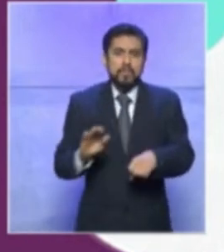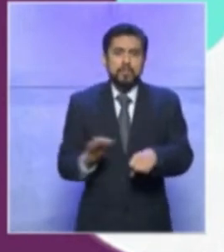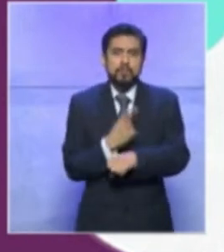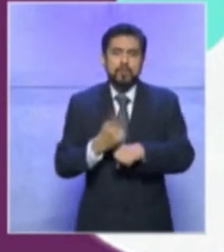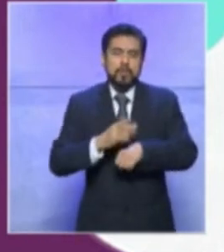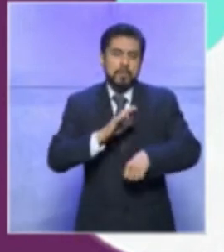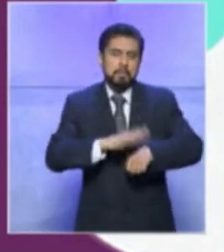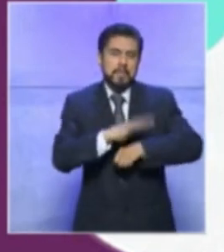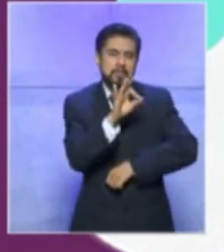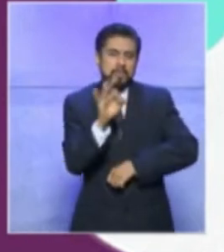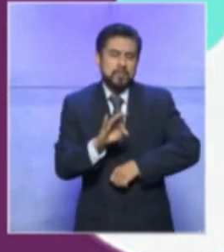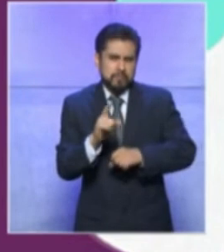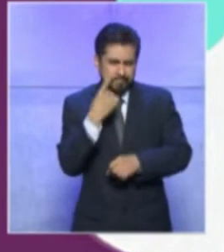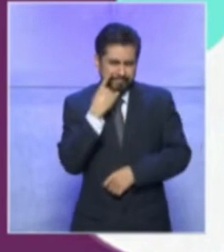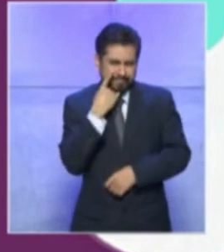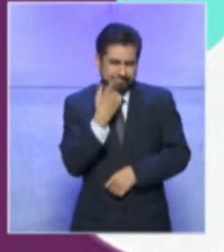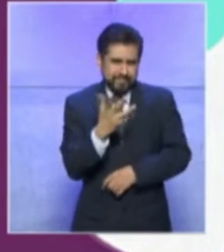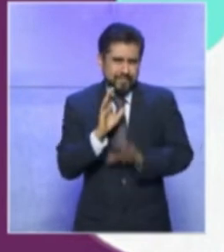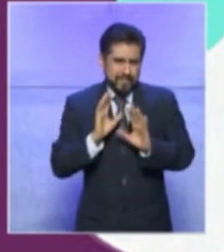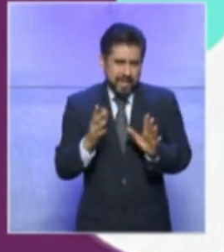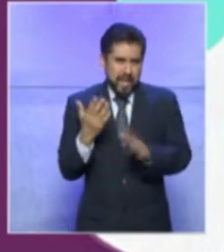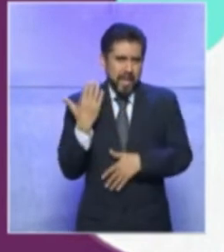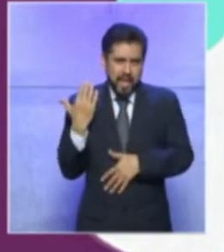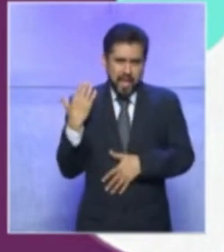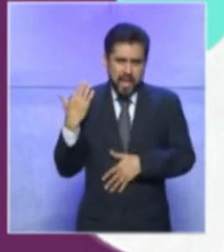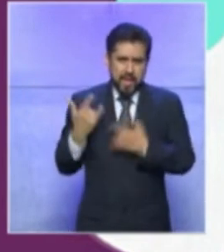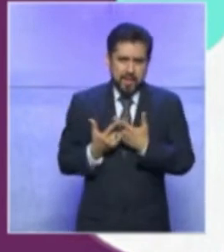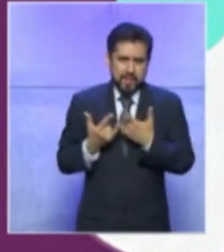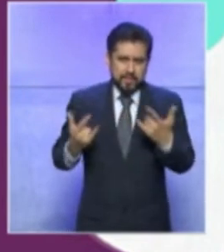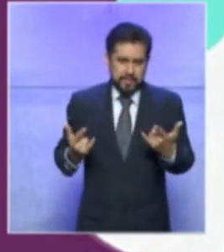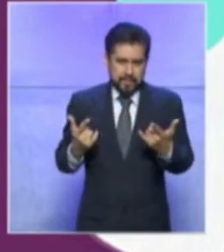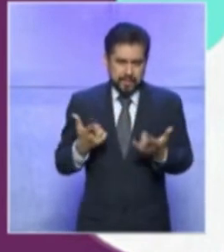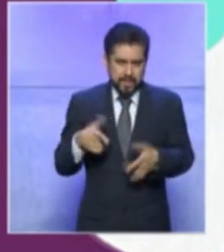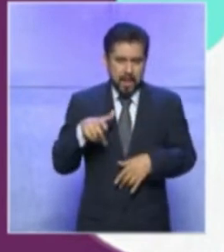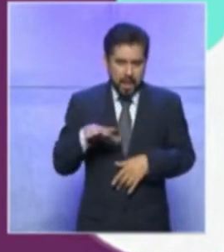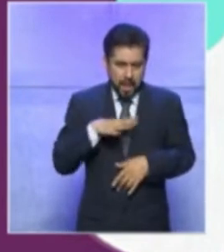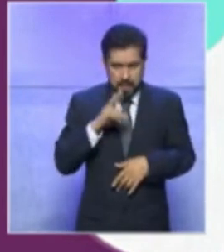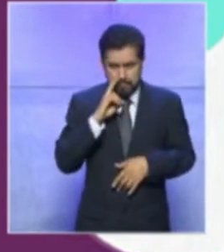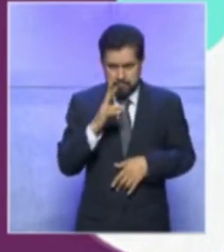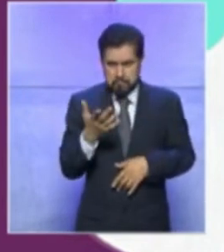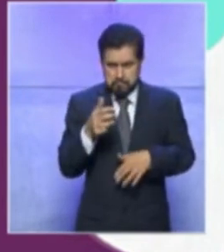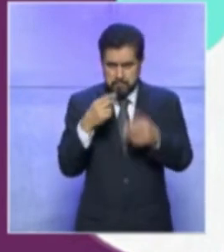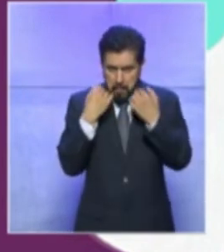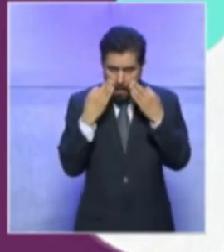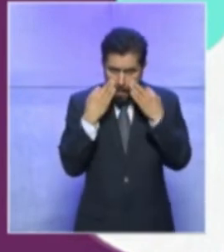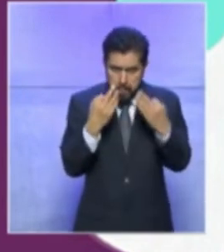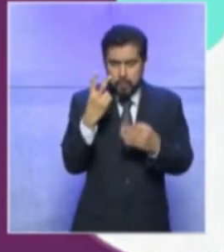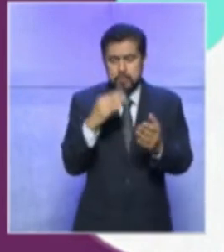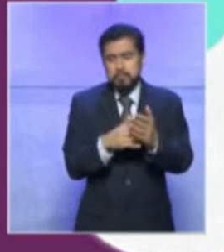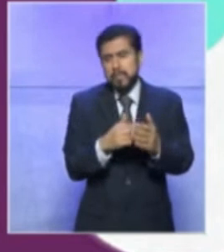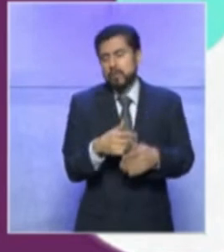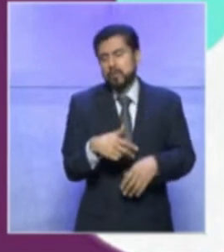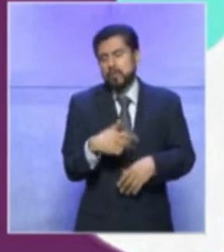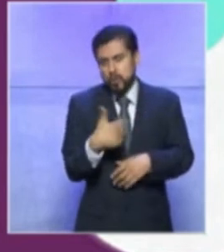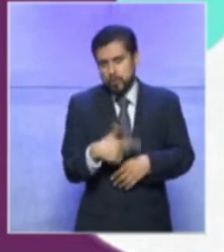sobrerrepresentación. Basta dar un vistazo a la reciente historia de nuestra legislatura para verificarlo. En 2002 y 2015,